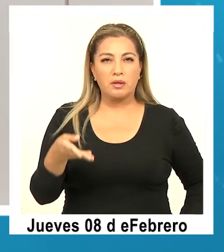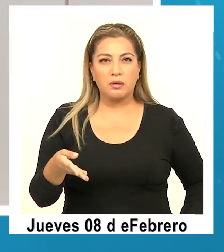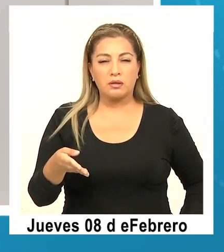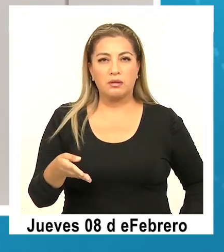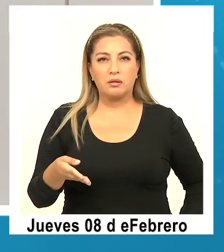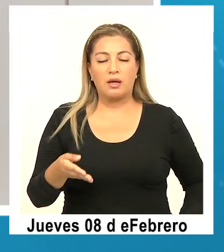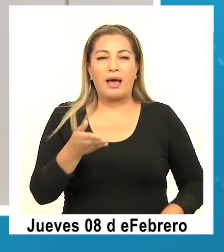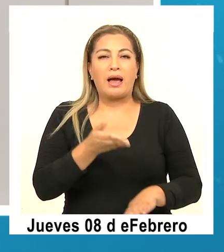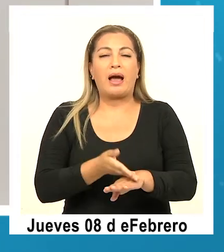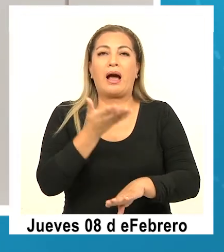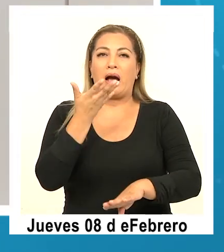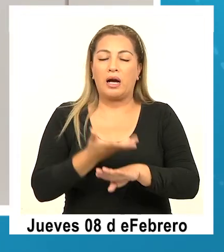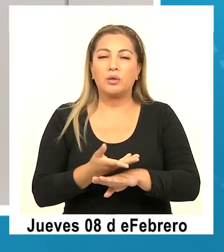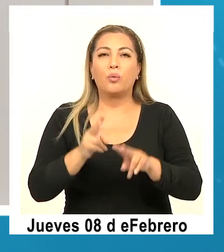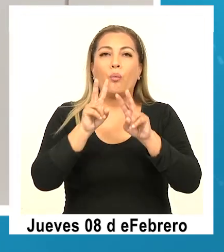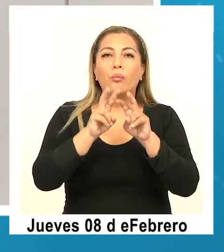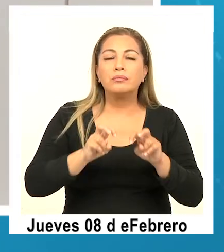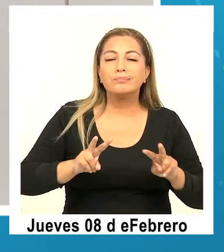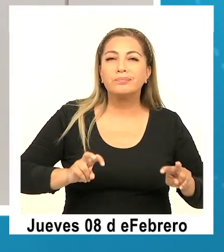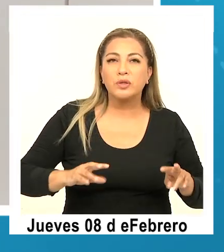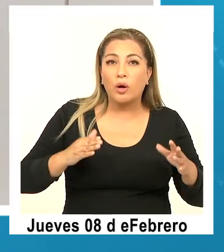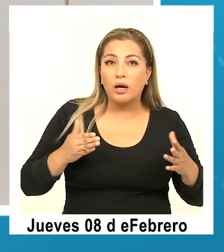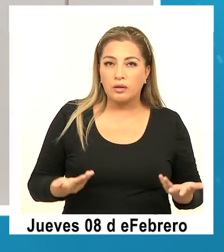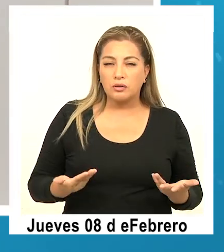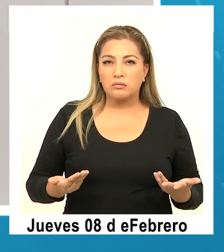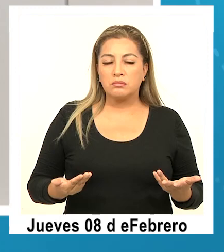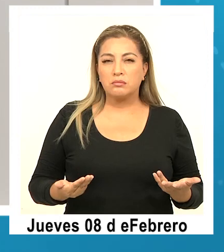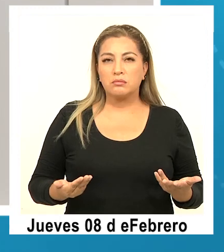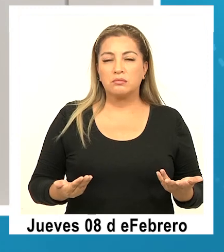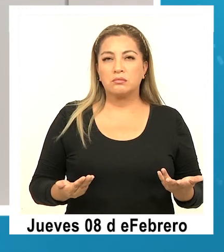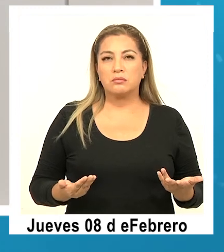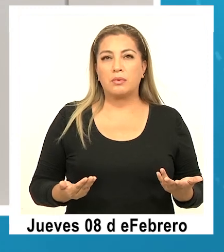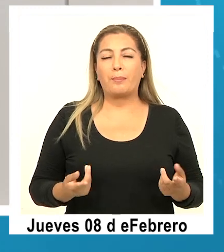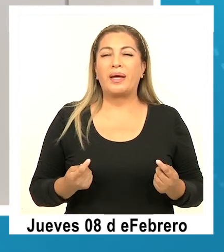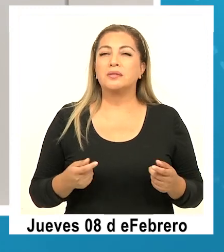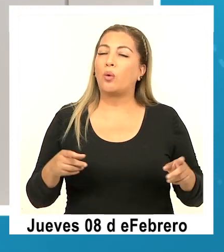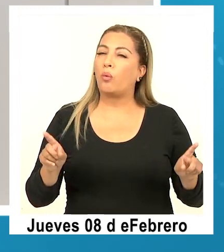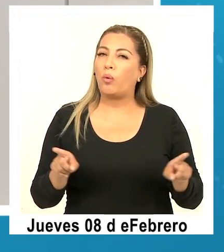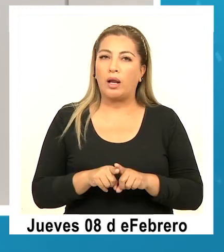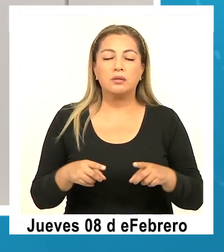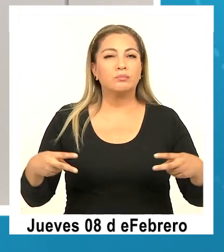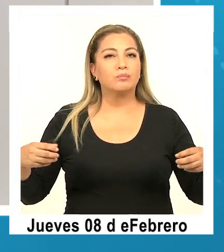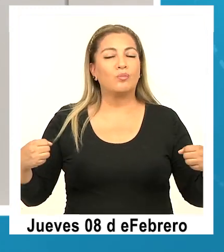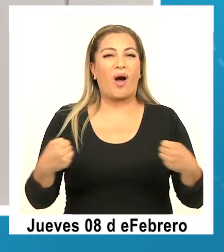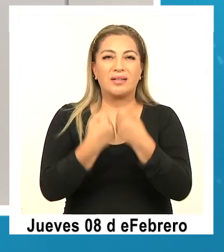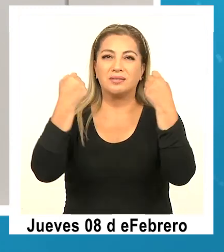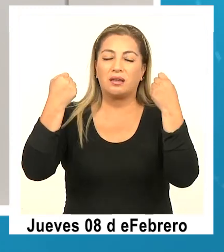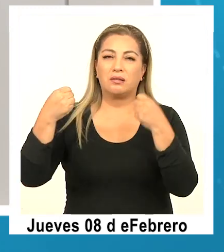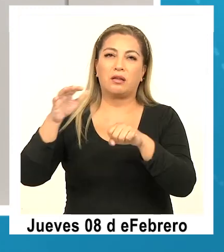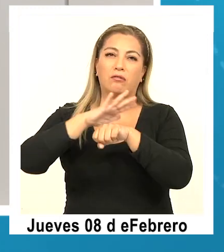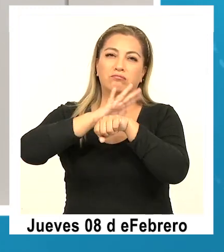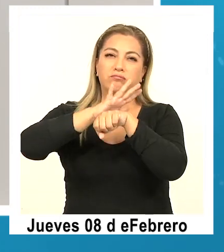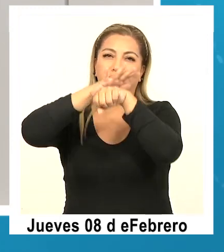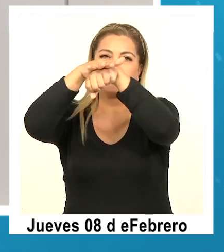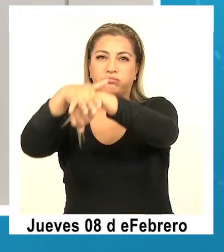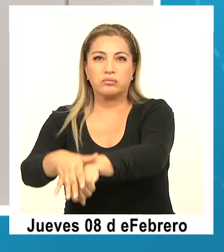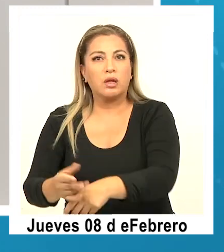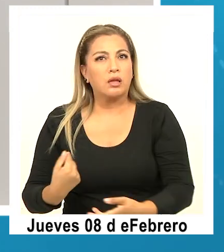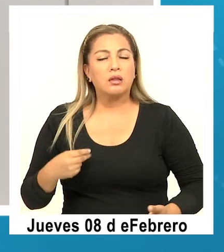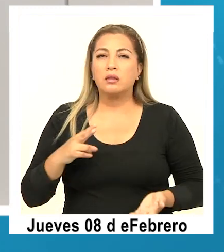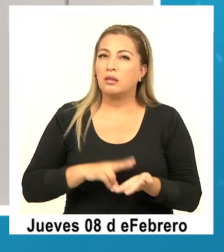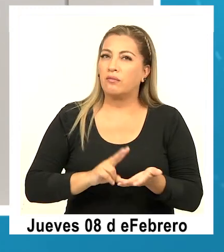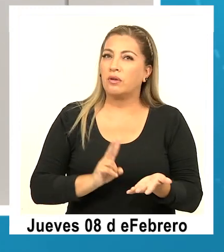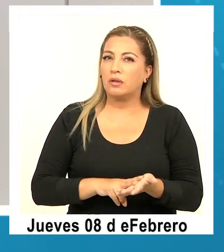hay una investigación en curso, pero que todo parece indicar que fue un accidente, Creo que de verdad es